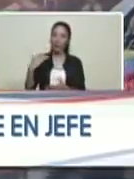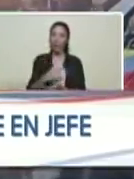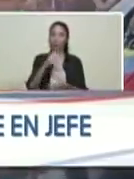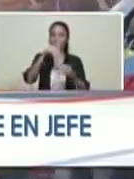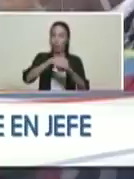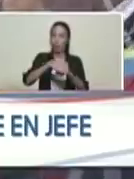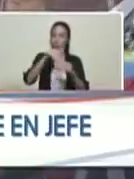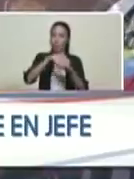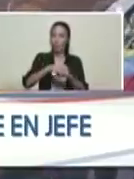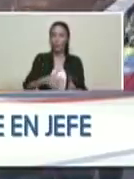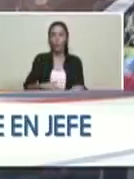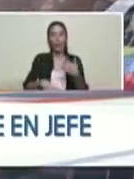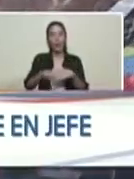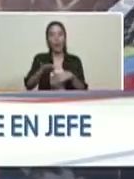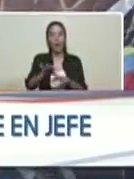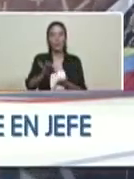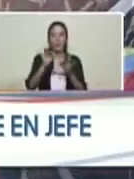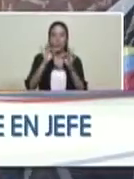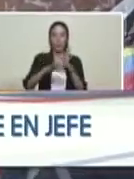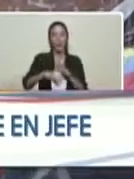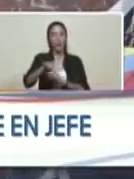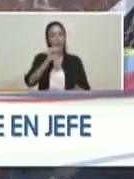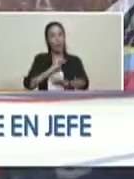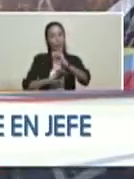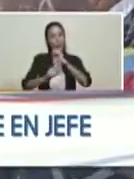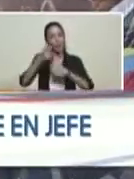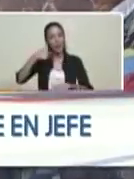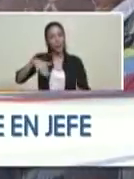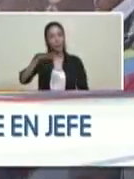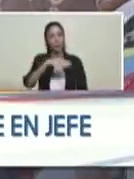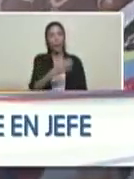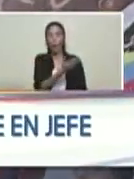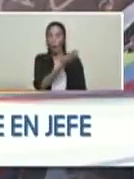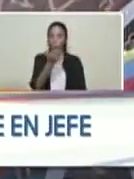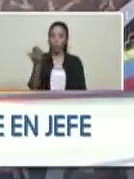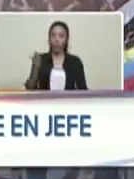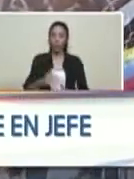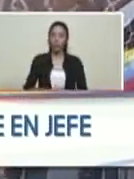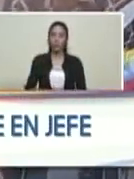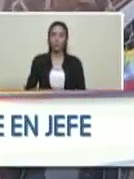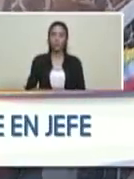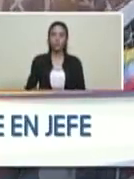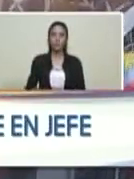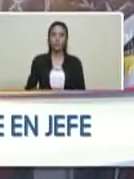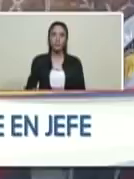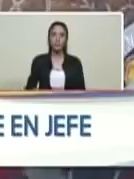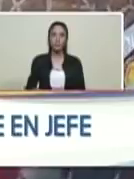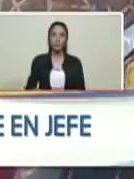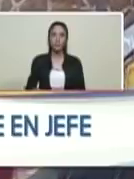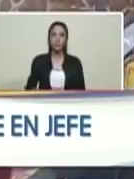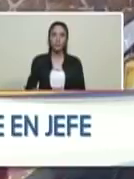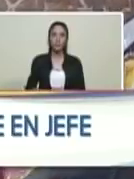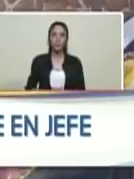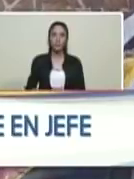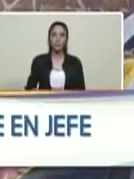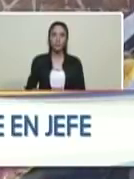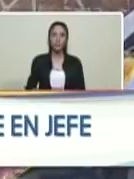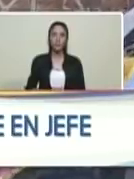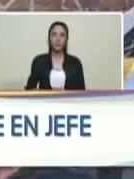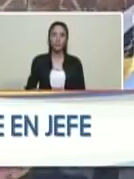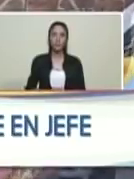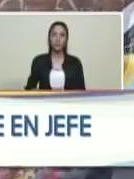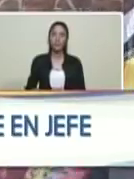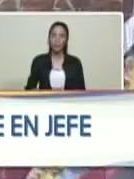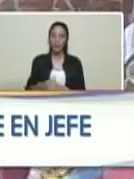pueblo solo de la soberanía popular ustedes soldados de la patria vieron nacer al niño vieron